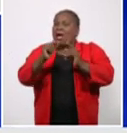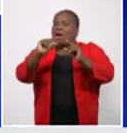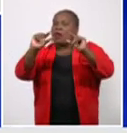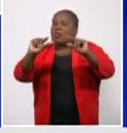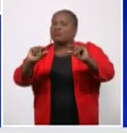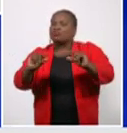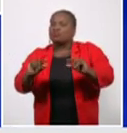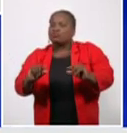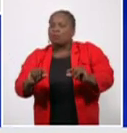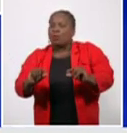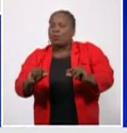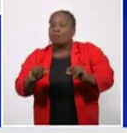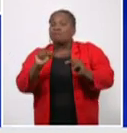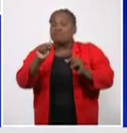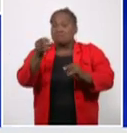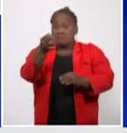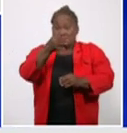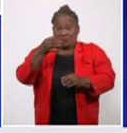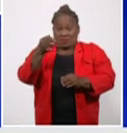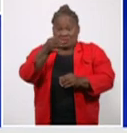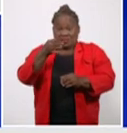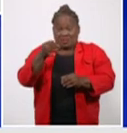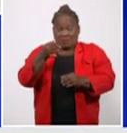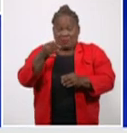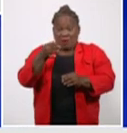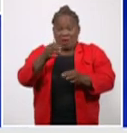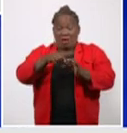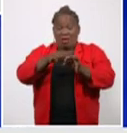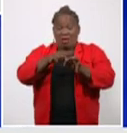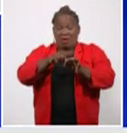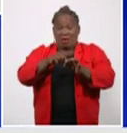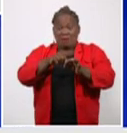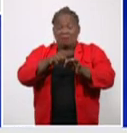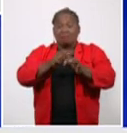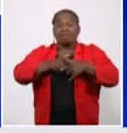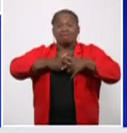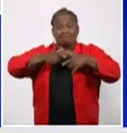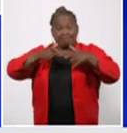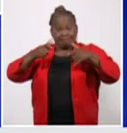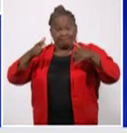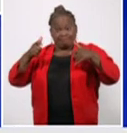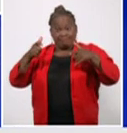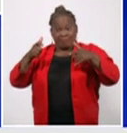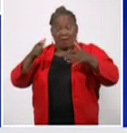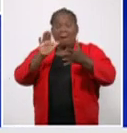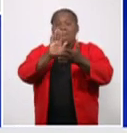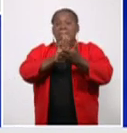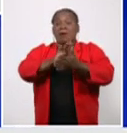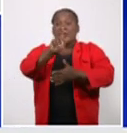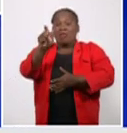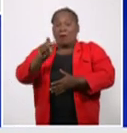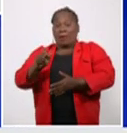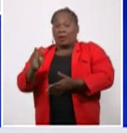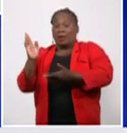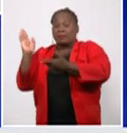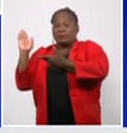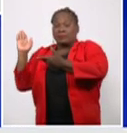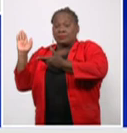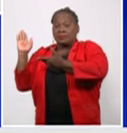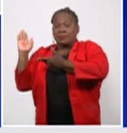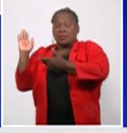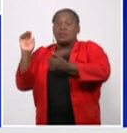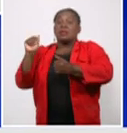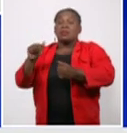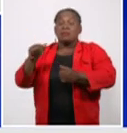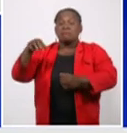municipio especial todavía elevada la tasa de incidencia, Mayabeque quiere más o menos, y Pinar del